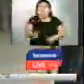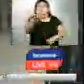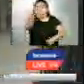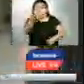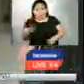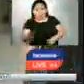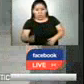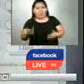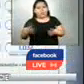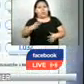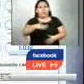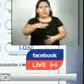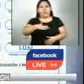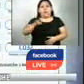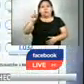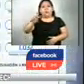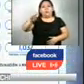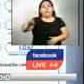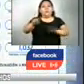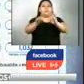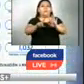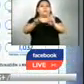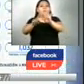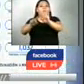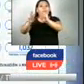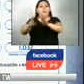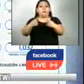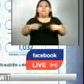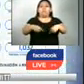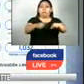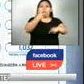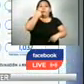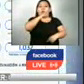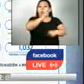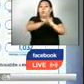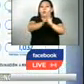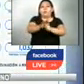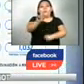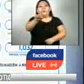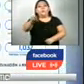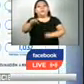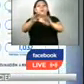se mantienen 2,667